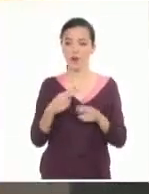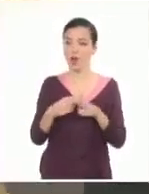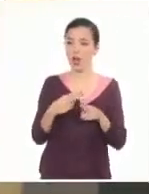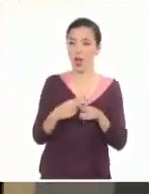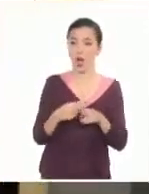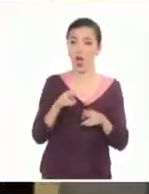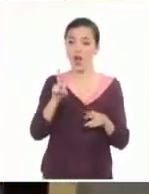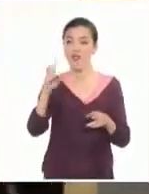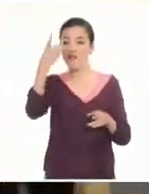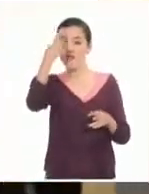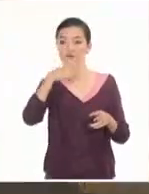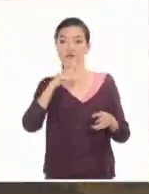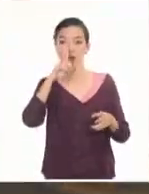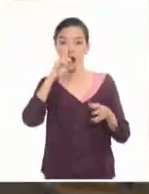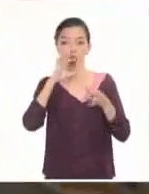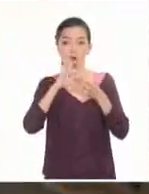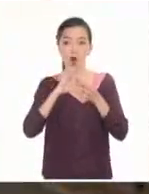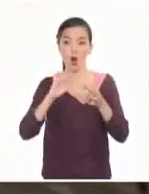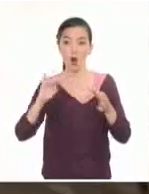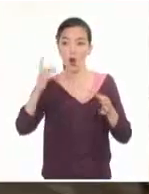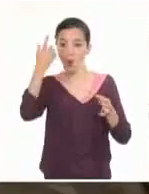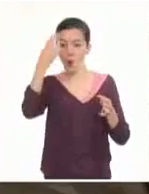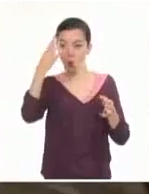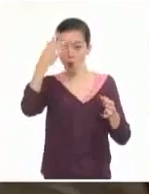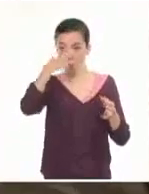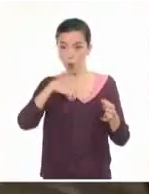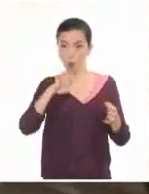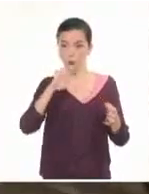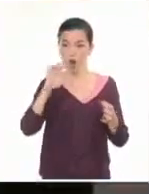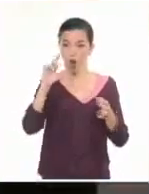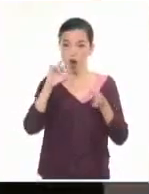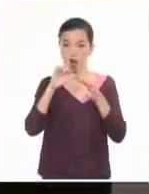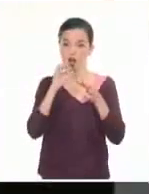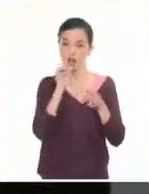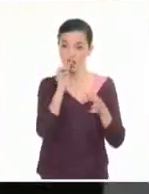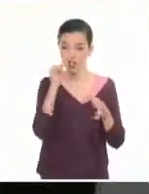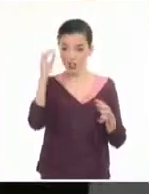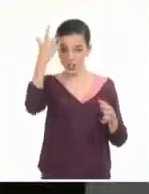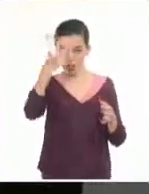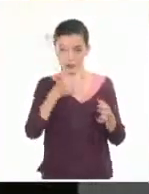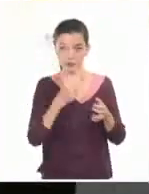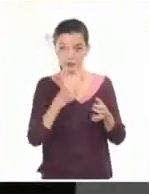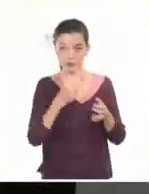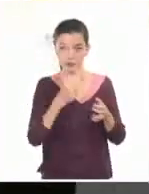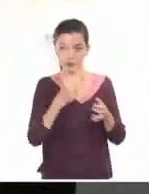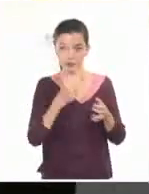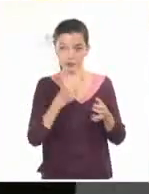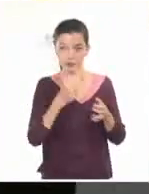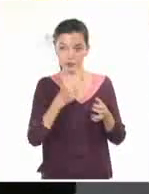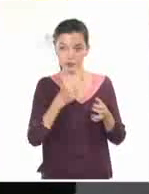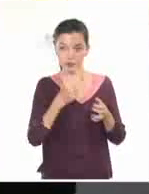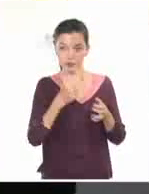aseguramiento y servicios por 10 años y la de servicios técnicos y transportación.